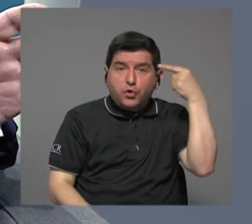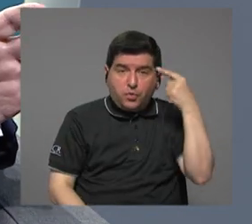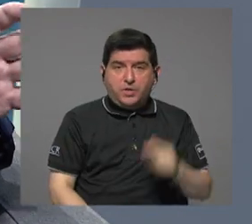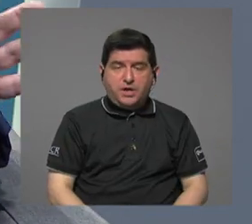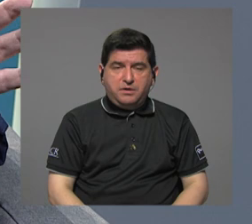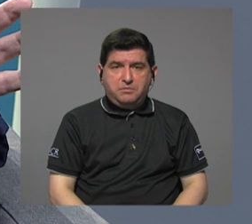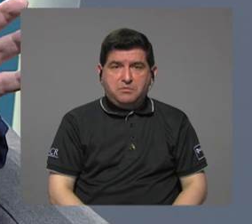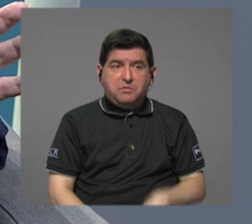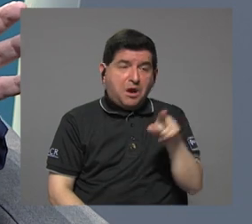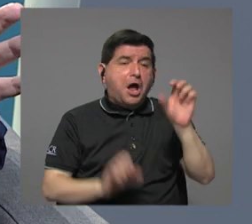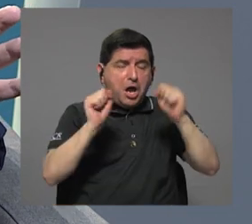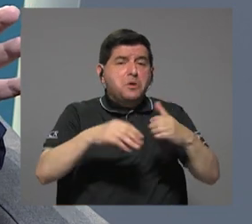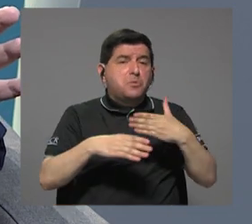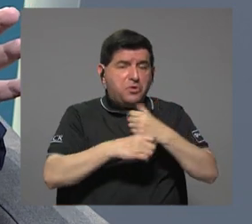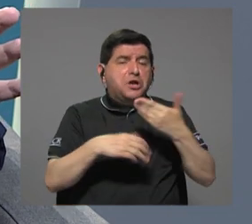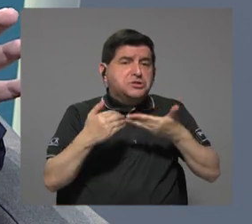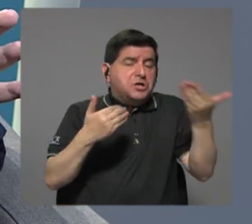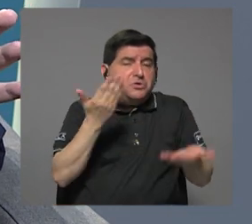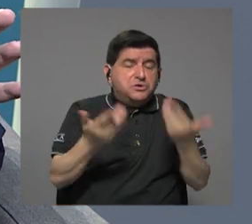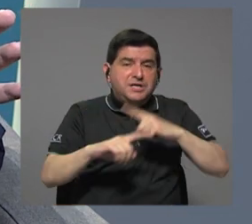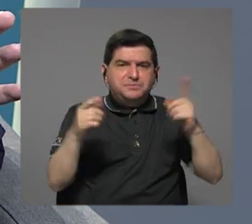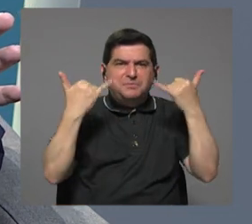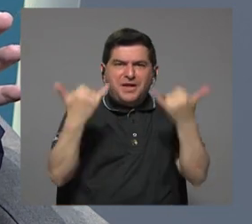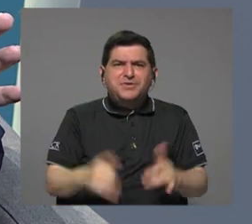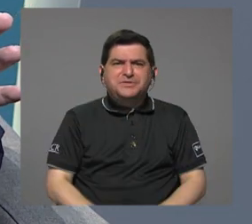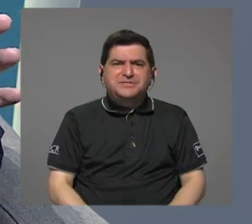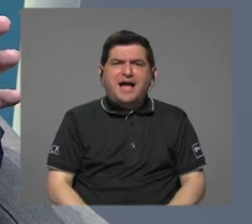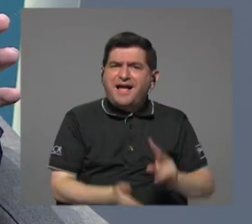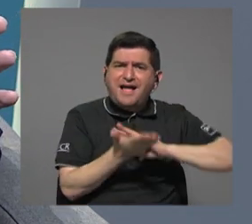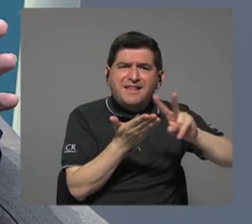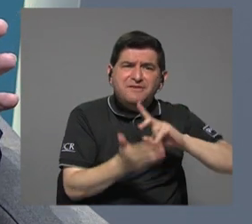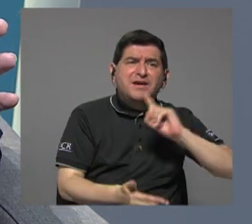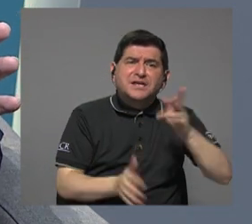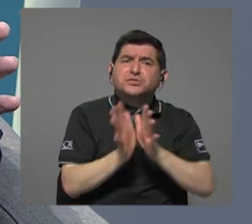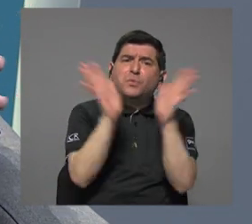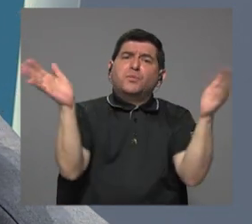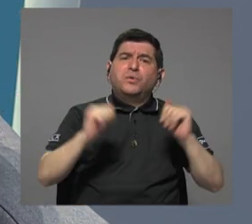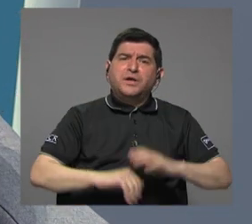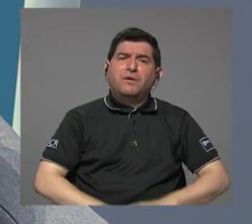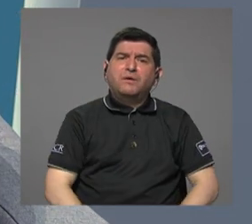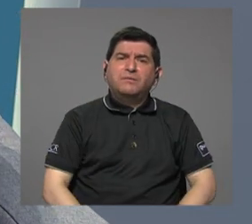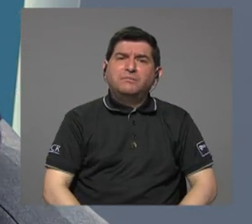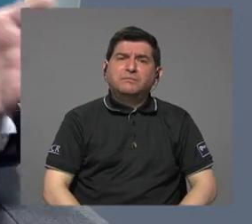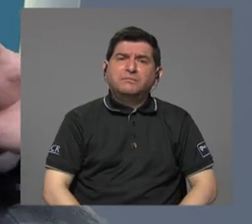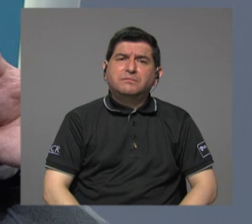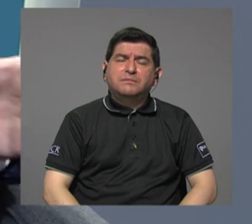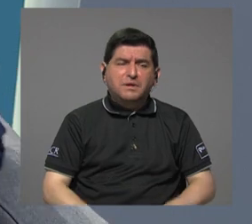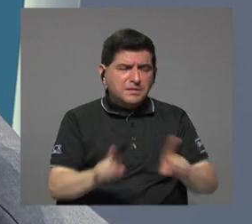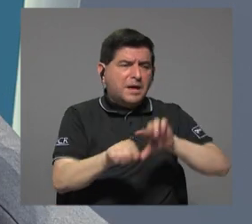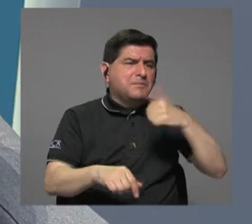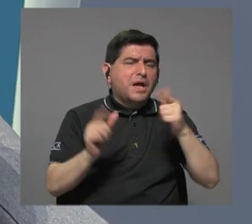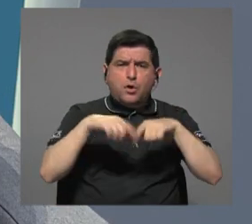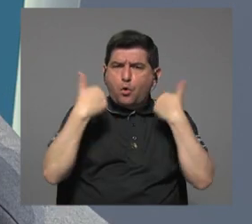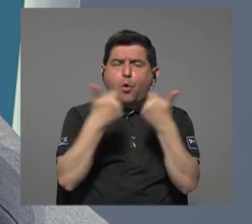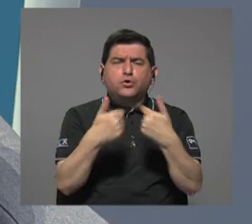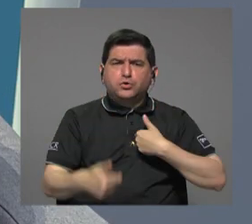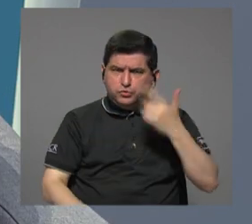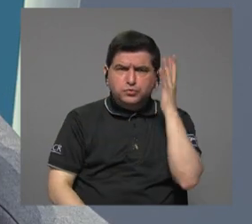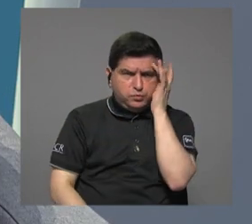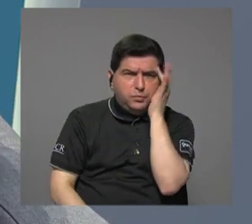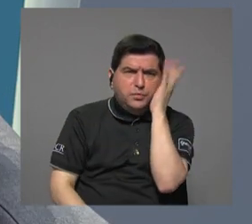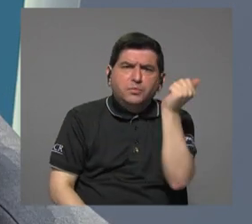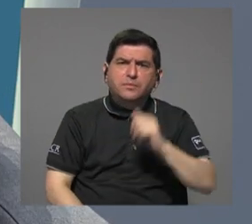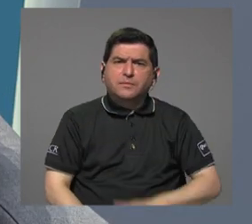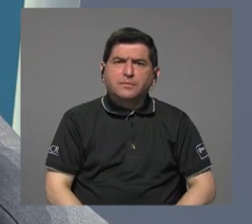fuera el partido de gobierno se puede hacer muchas cosas pero ya la fracción de partido de acción nacional lo anunció públicamente y los anunciados las fracciones entonces a mí me preocupa